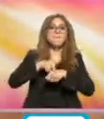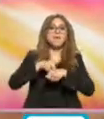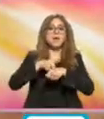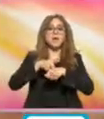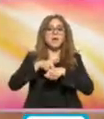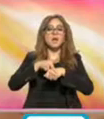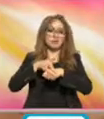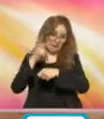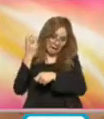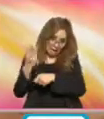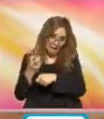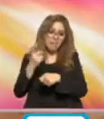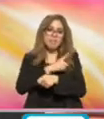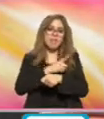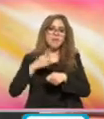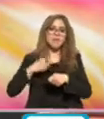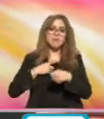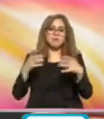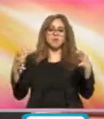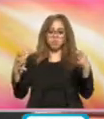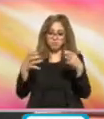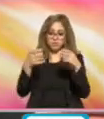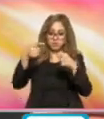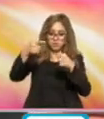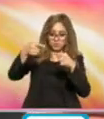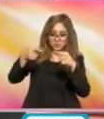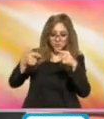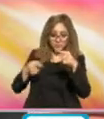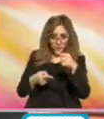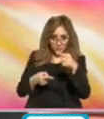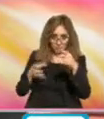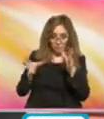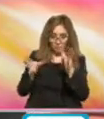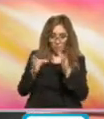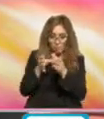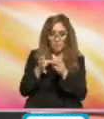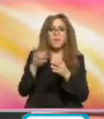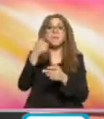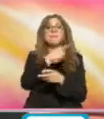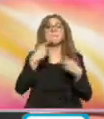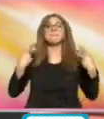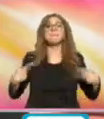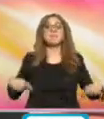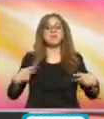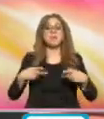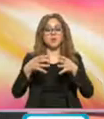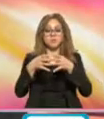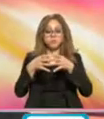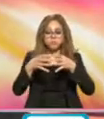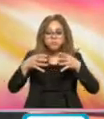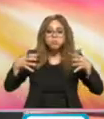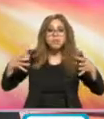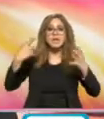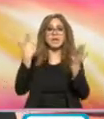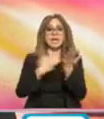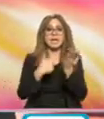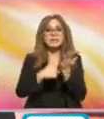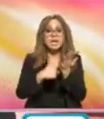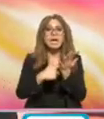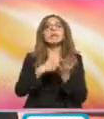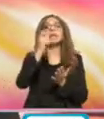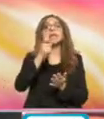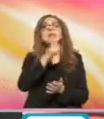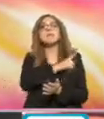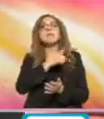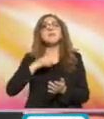digamos, es. ¿no? Entonces hay que hacer una resección, un corte. En los pacientes que tienen exceso de grasa aparte, entonces primero tenemos que hacer